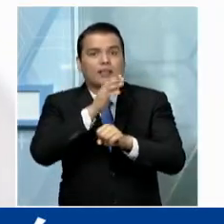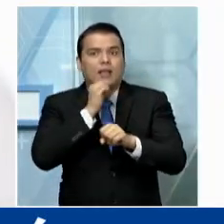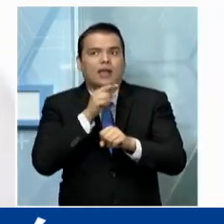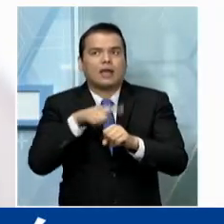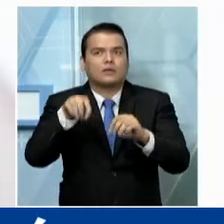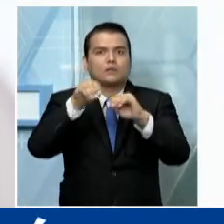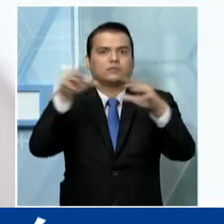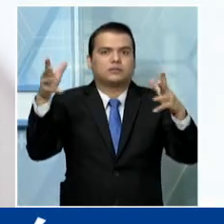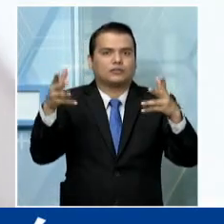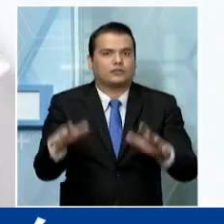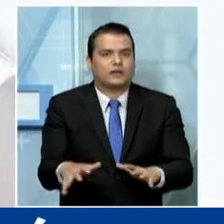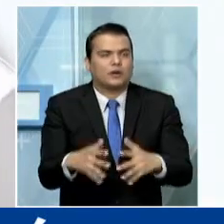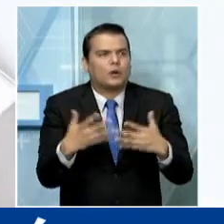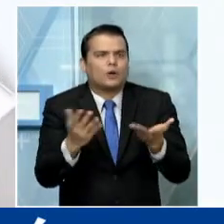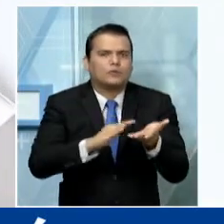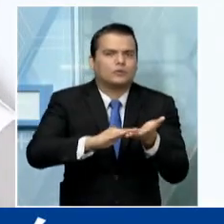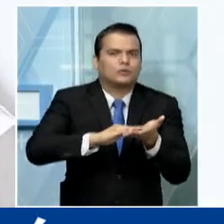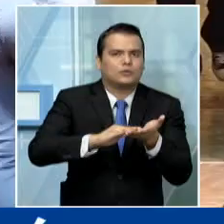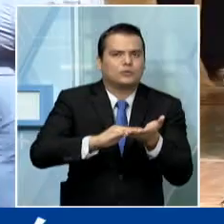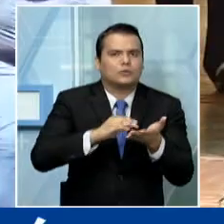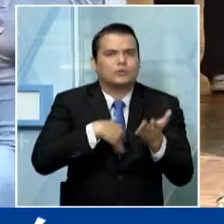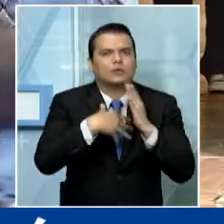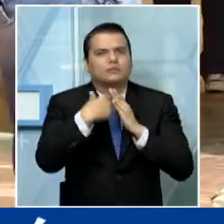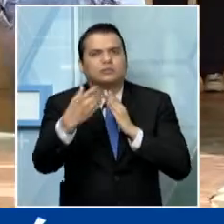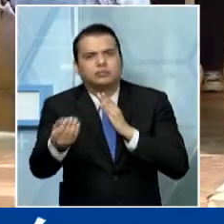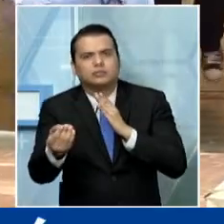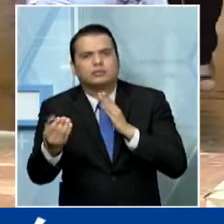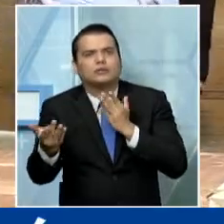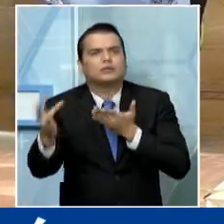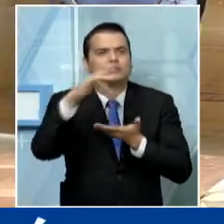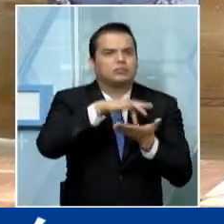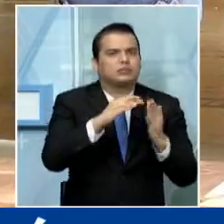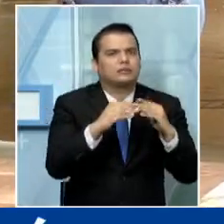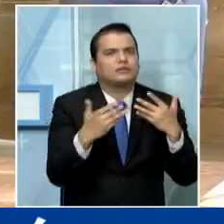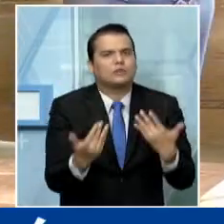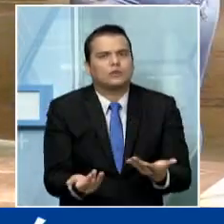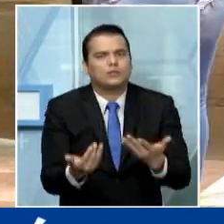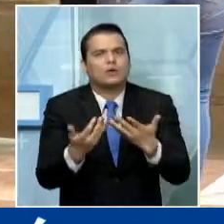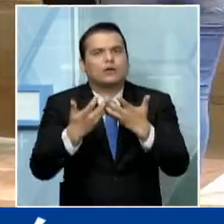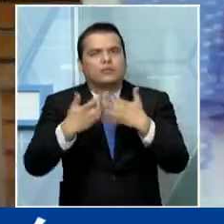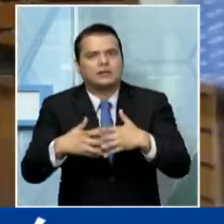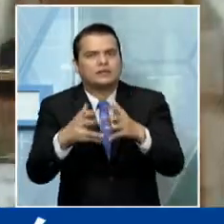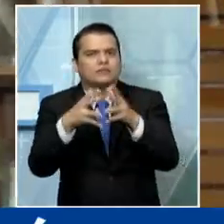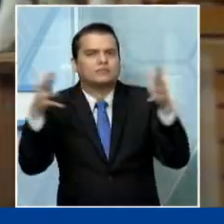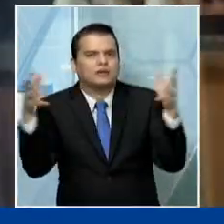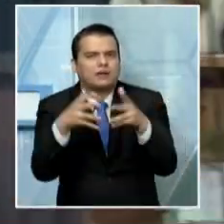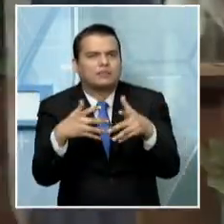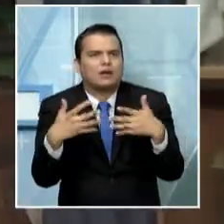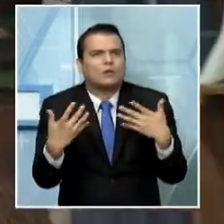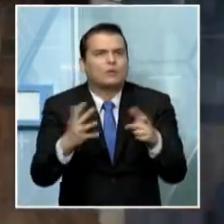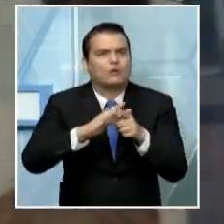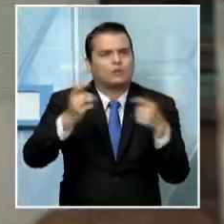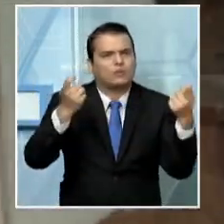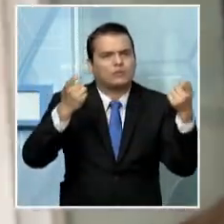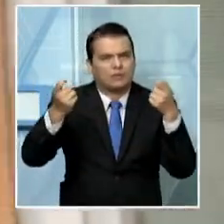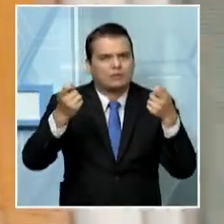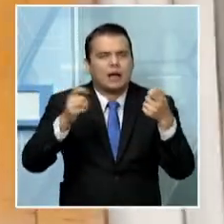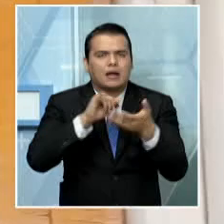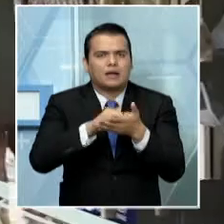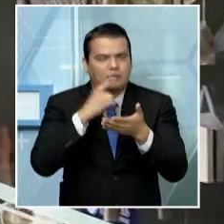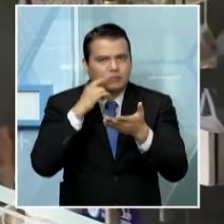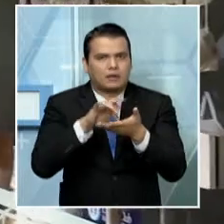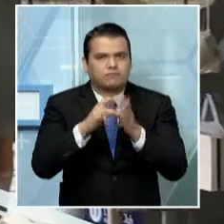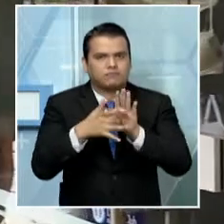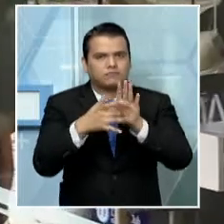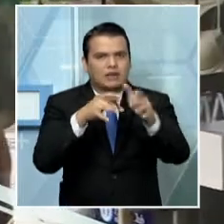seguras de salida y llegada a casa así como soluciones para los pequeños y medianos comerciantes que puedan incrementar ingresos a